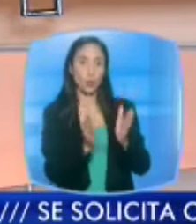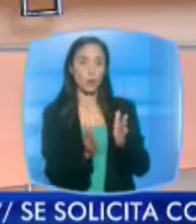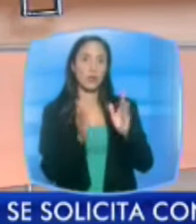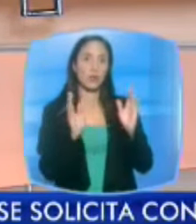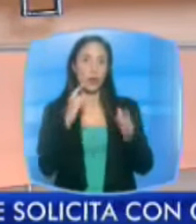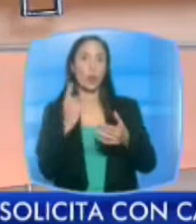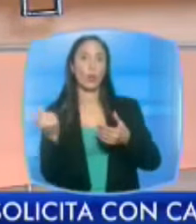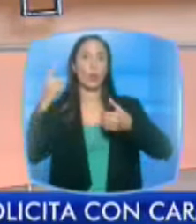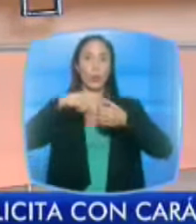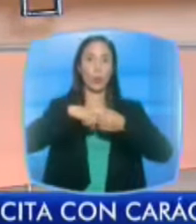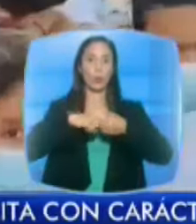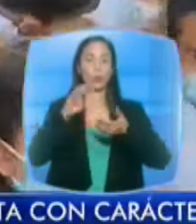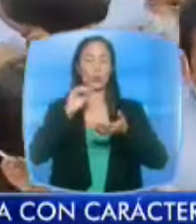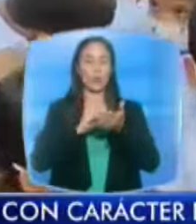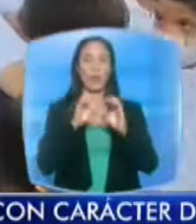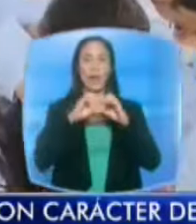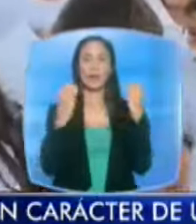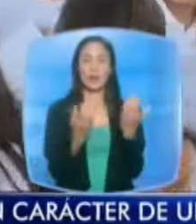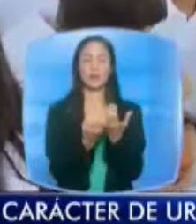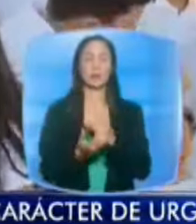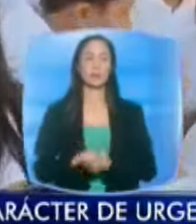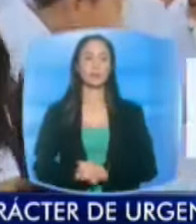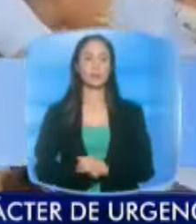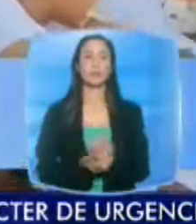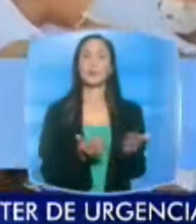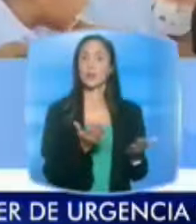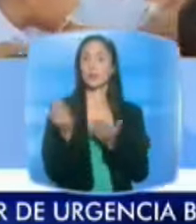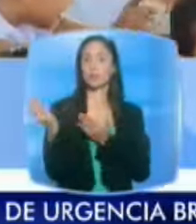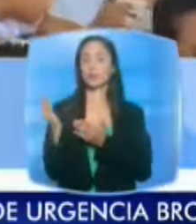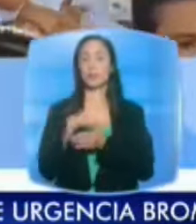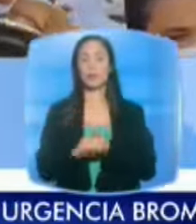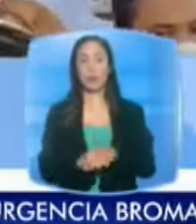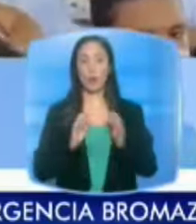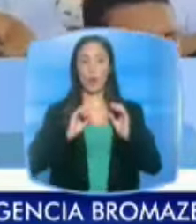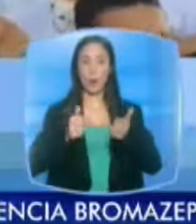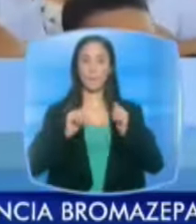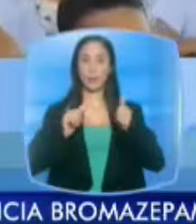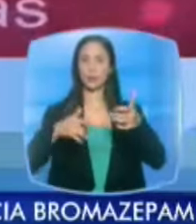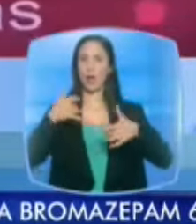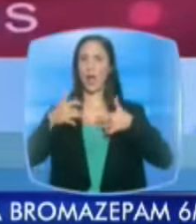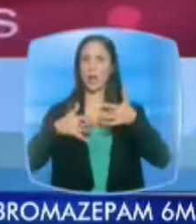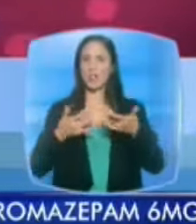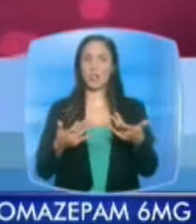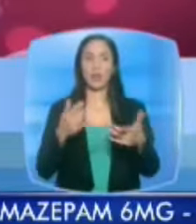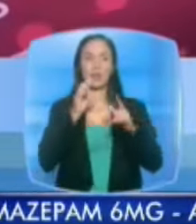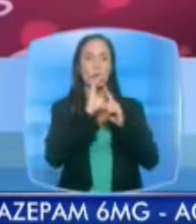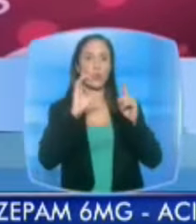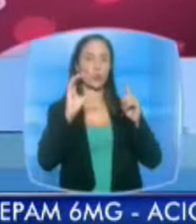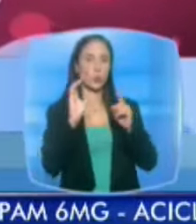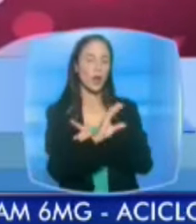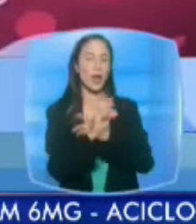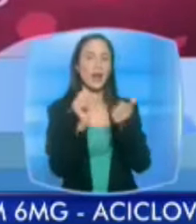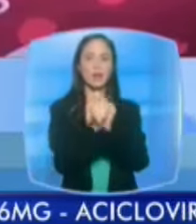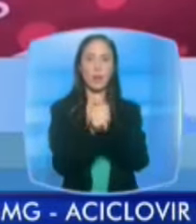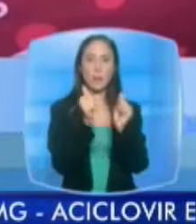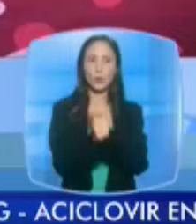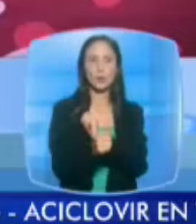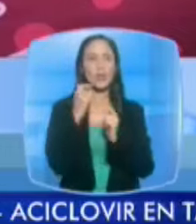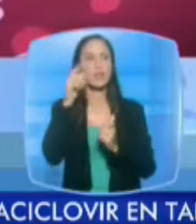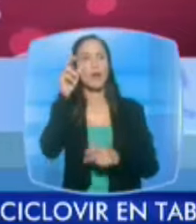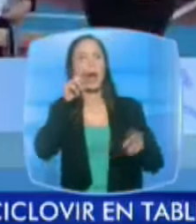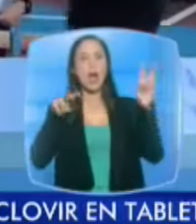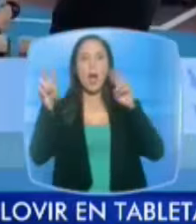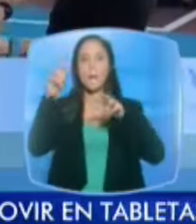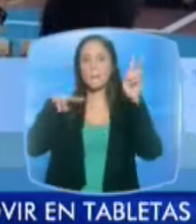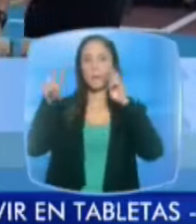actividades académicas. Este regreso a clases inició con actividades culturales, deportivas y